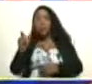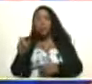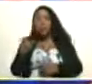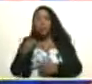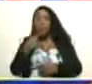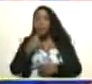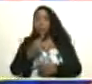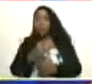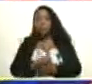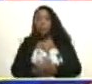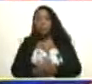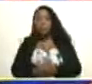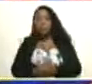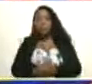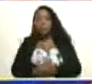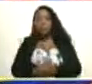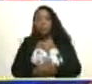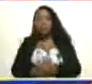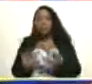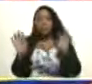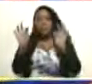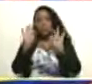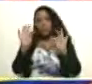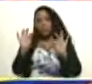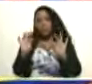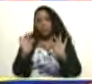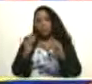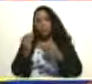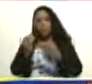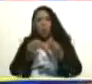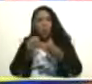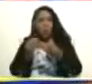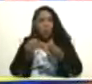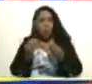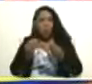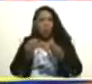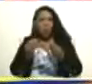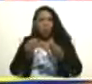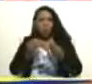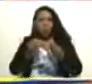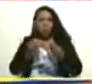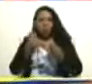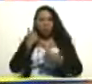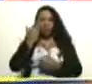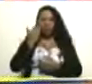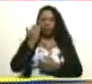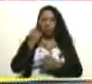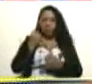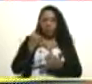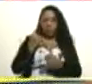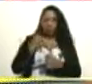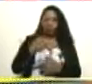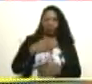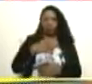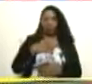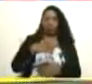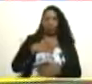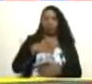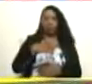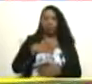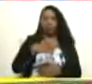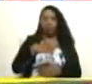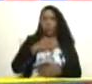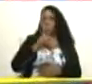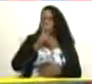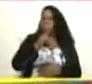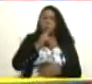que decían de una manera artera, de una manera grosera, de una manera despreciativa, que no había